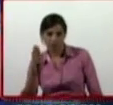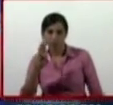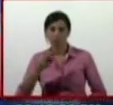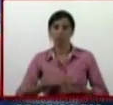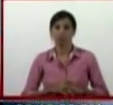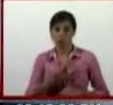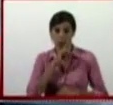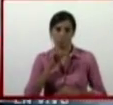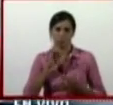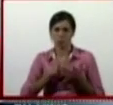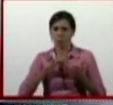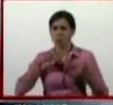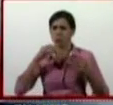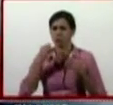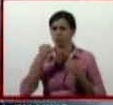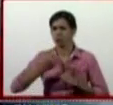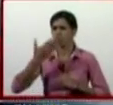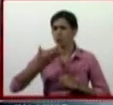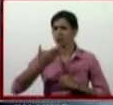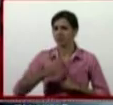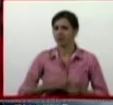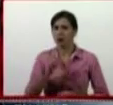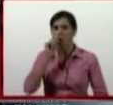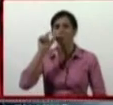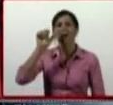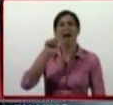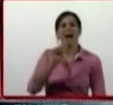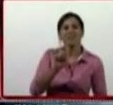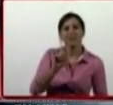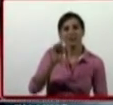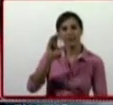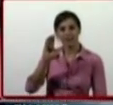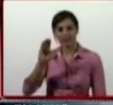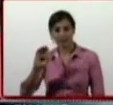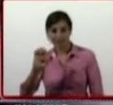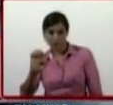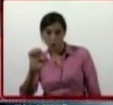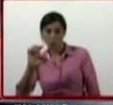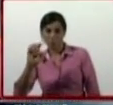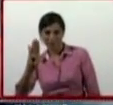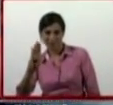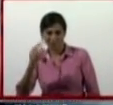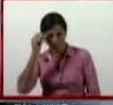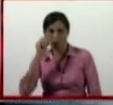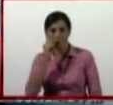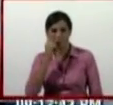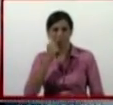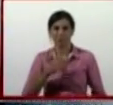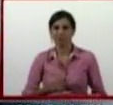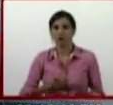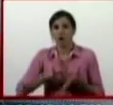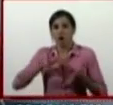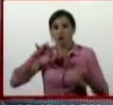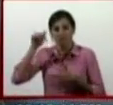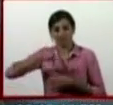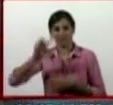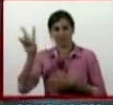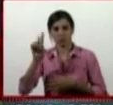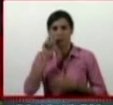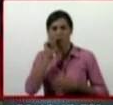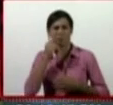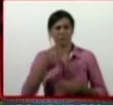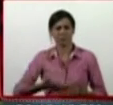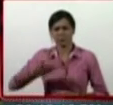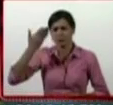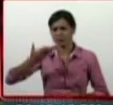glorioso, una de las glorias espirituales de esta Venezuela, de la patria verdadera, Andrés Eloy